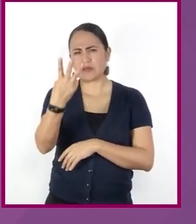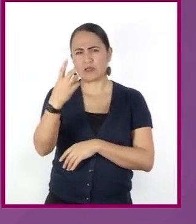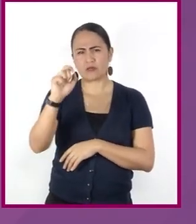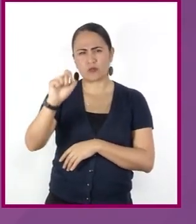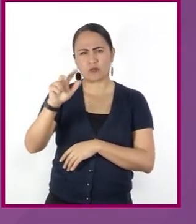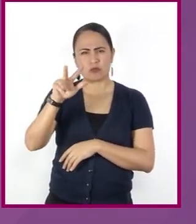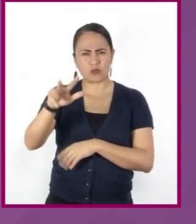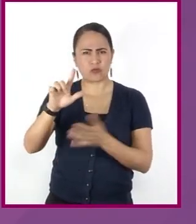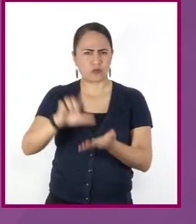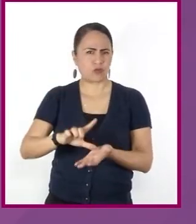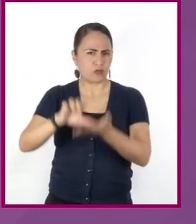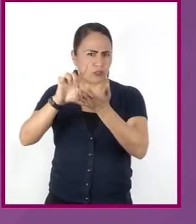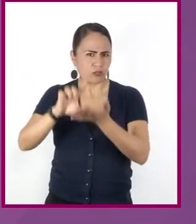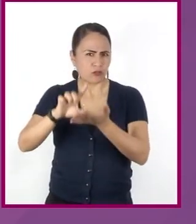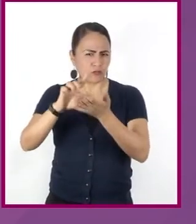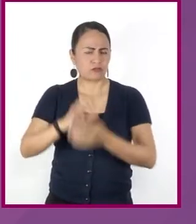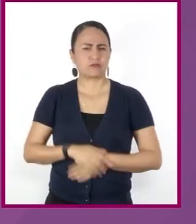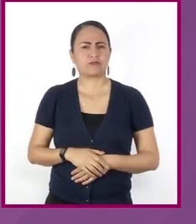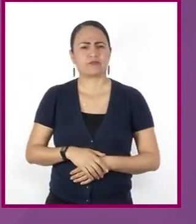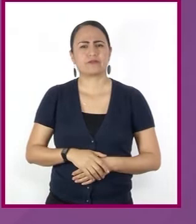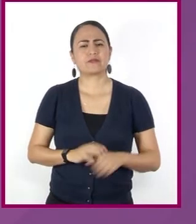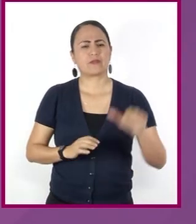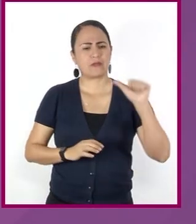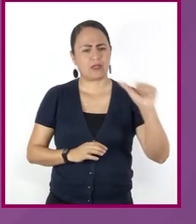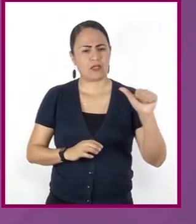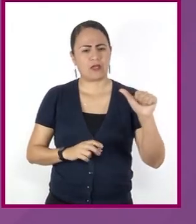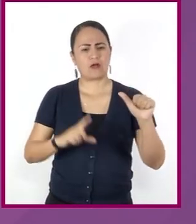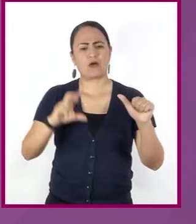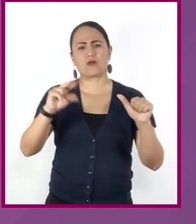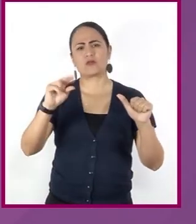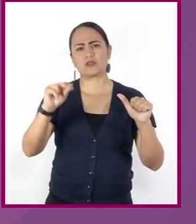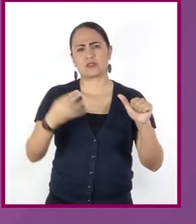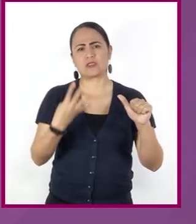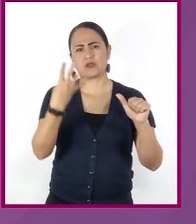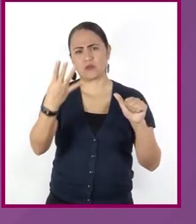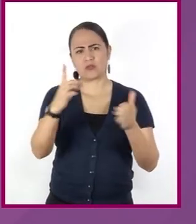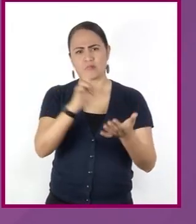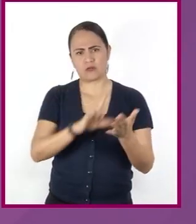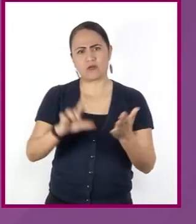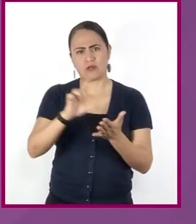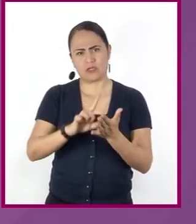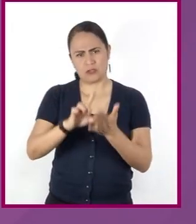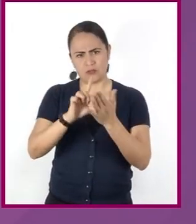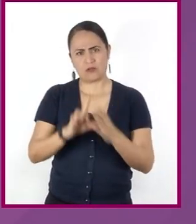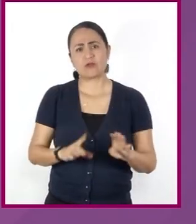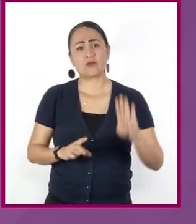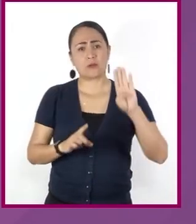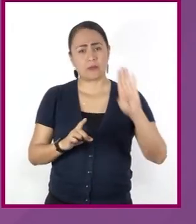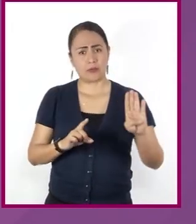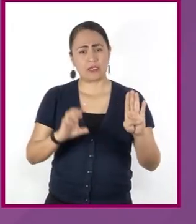3.8 litros. Inciso A, 84 litros. Inciso B,